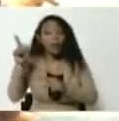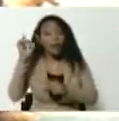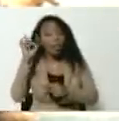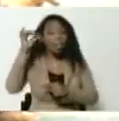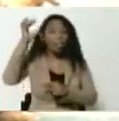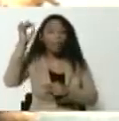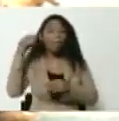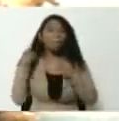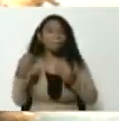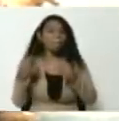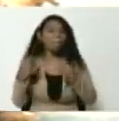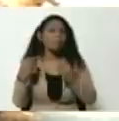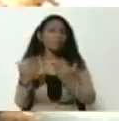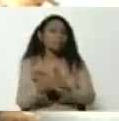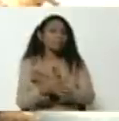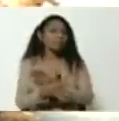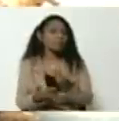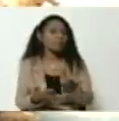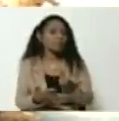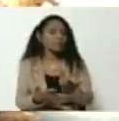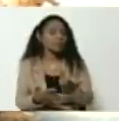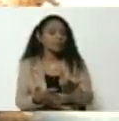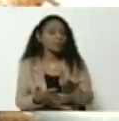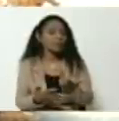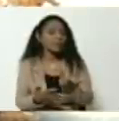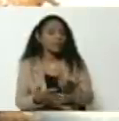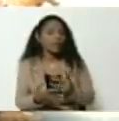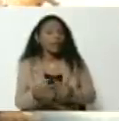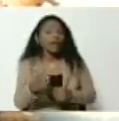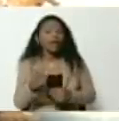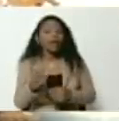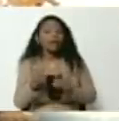que, entonces, Cristalex,